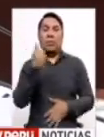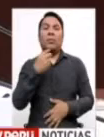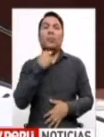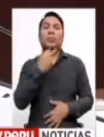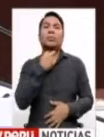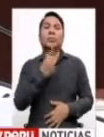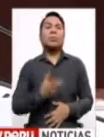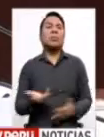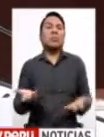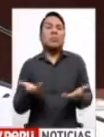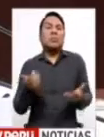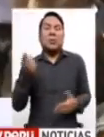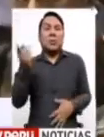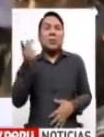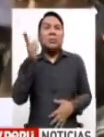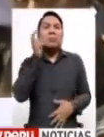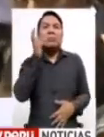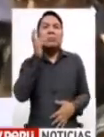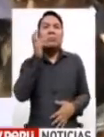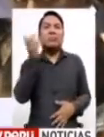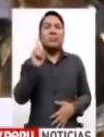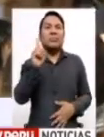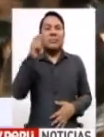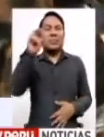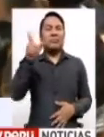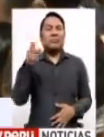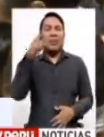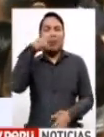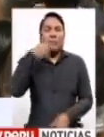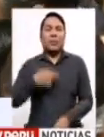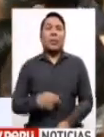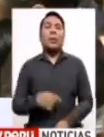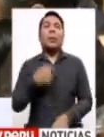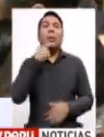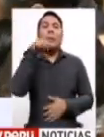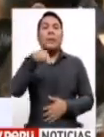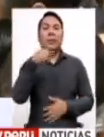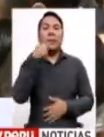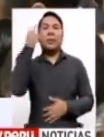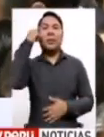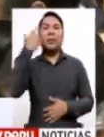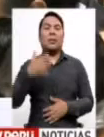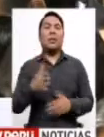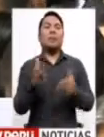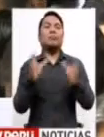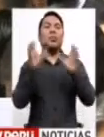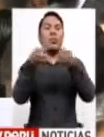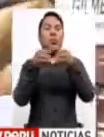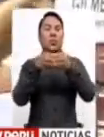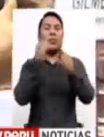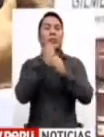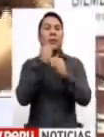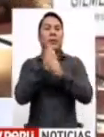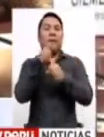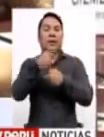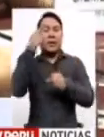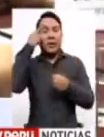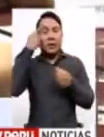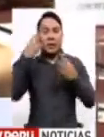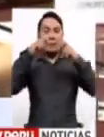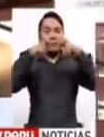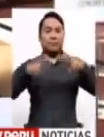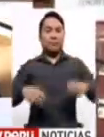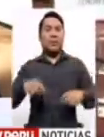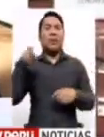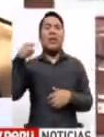son inaudibles. La declaración de Cateriano no aclaró las dudas de los miembros del grupo de trabajo que investiga la presunta